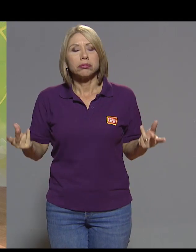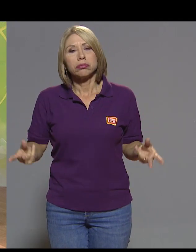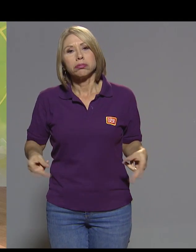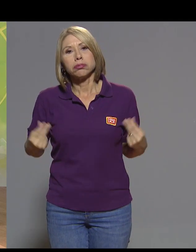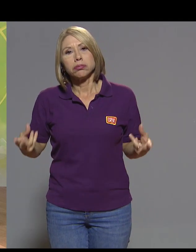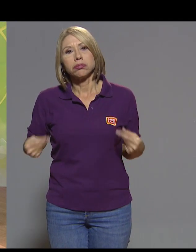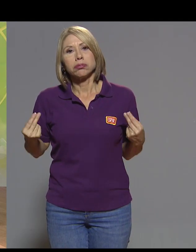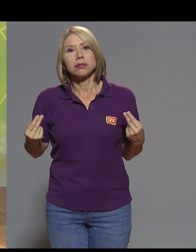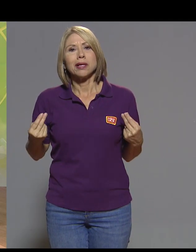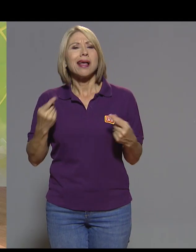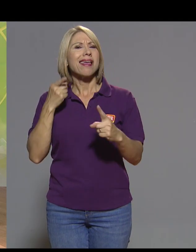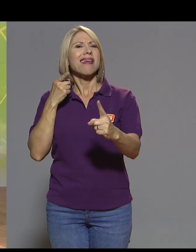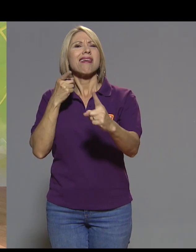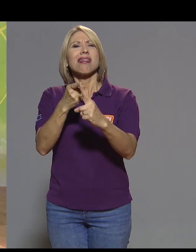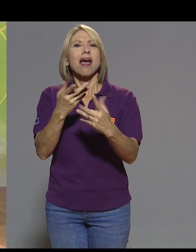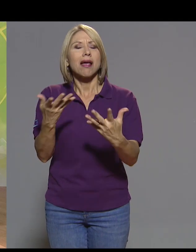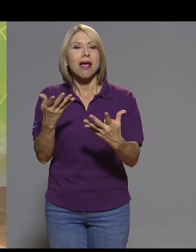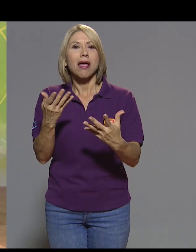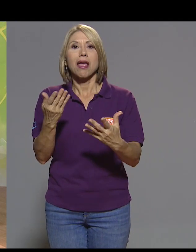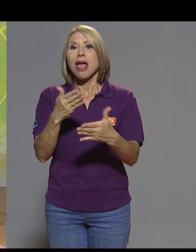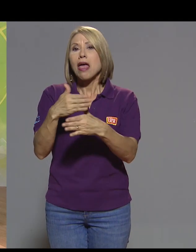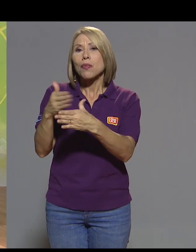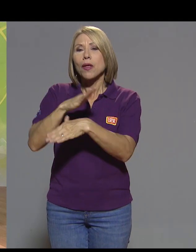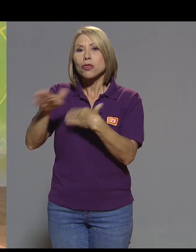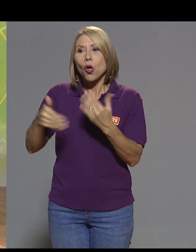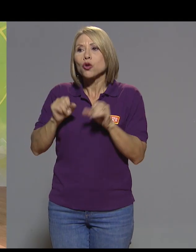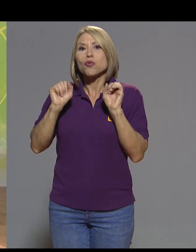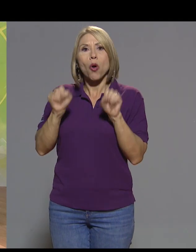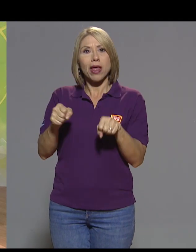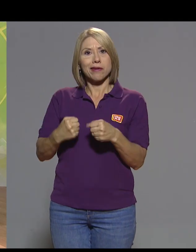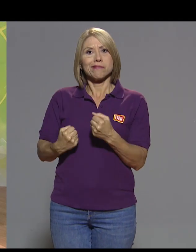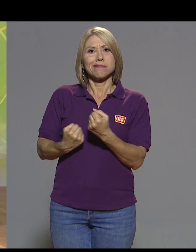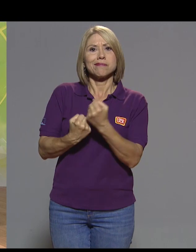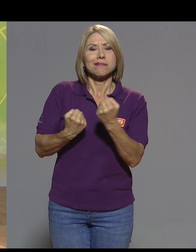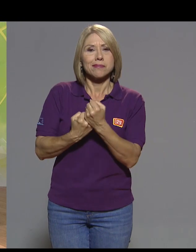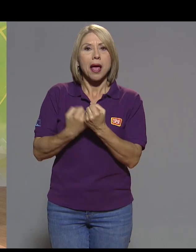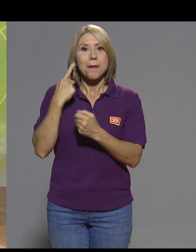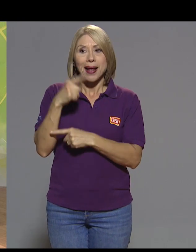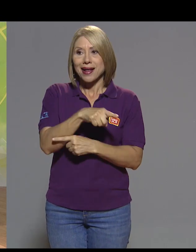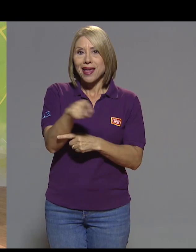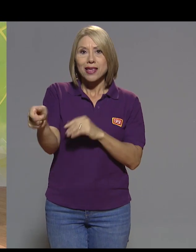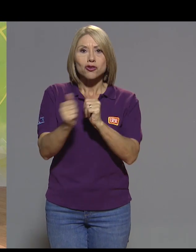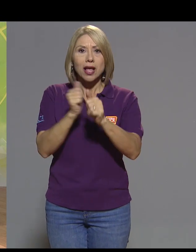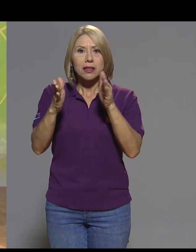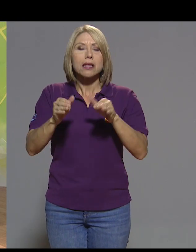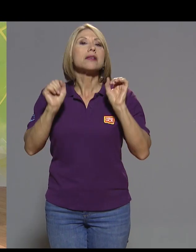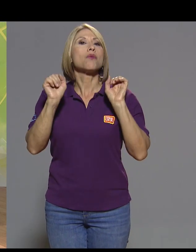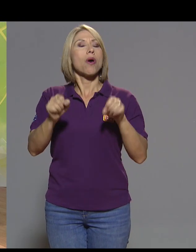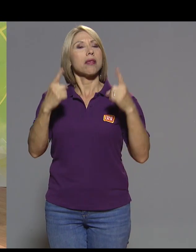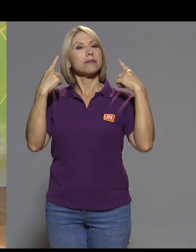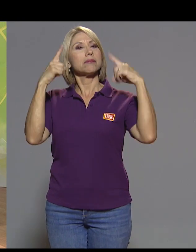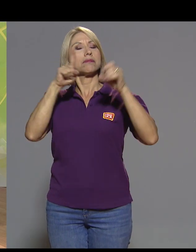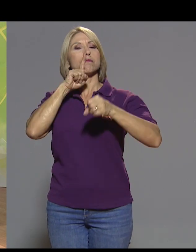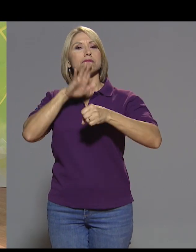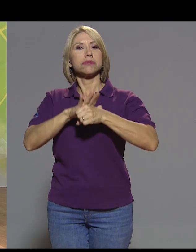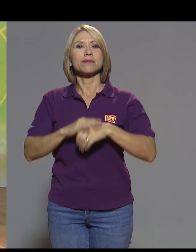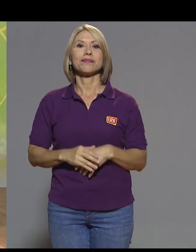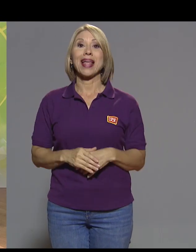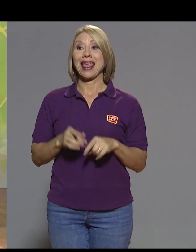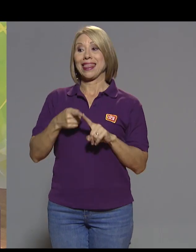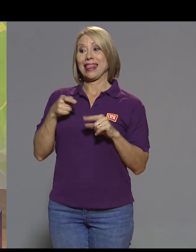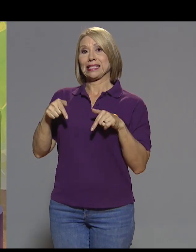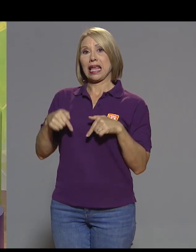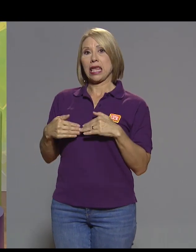idea es eso entre todos poder darle esa asistencia o ese soporte para que los atletas puedan cumplir con con los objetivos si de aquí a